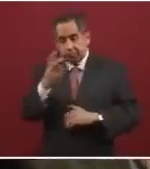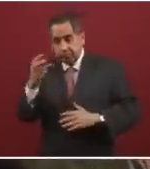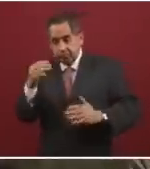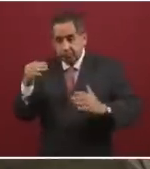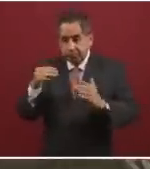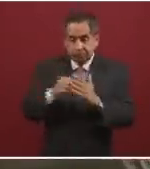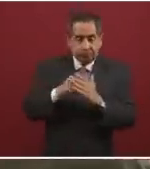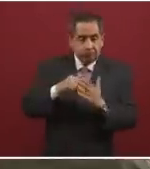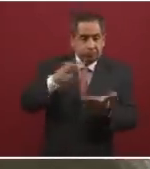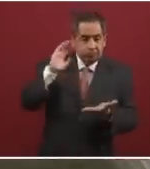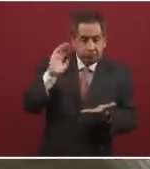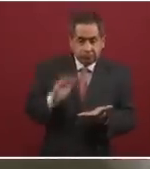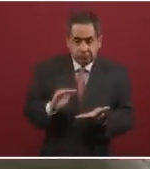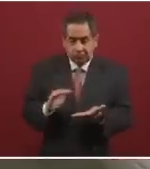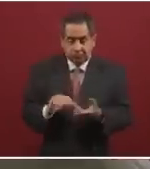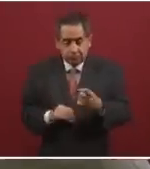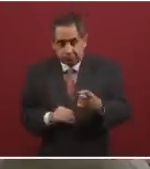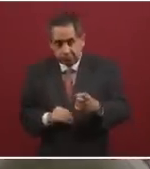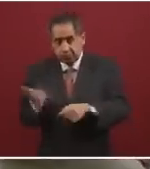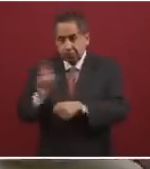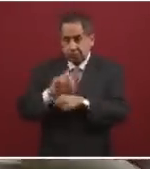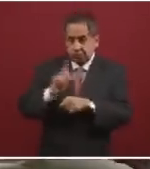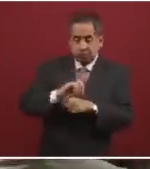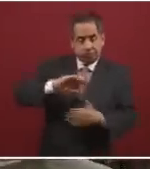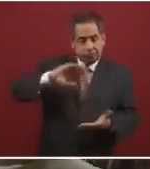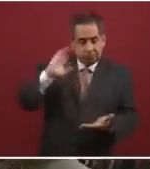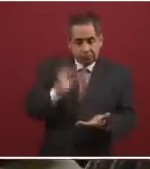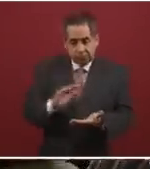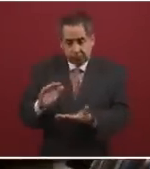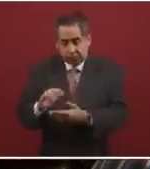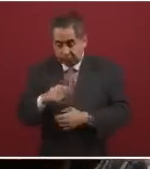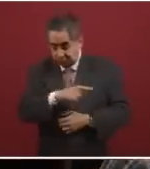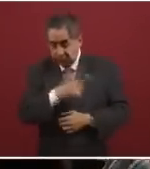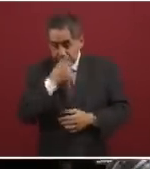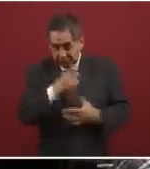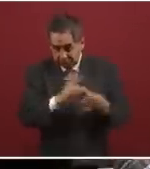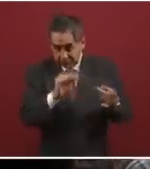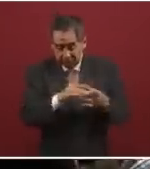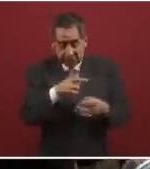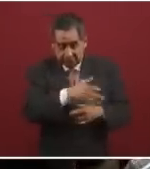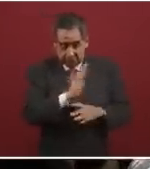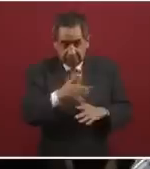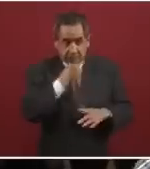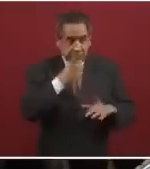300,000 barriles diarios. ¿Se habló de eso?